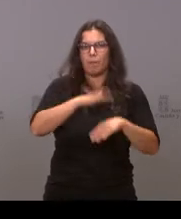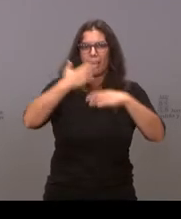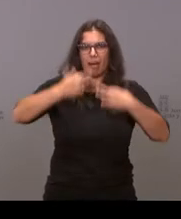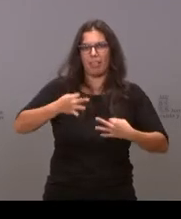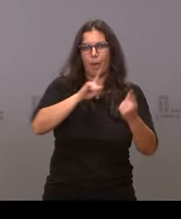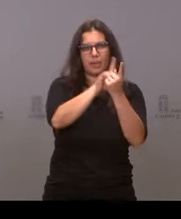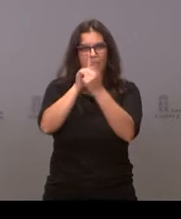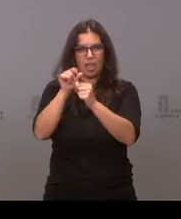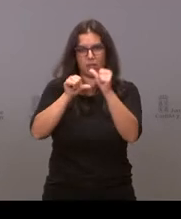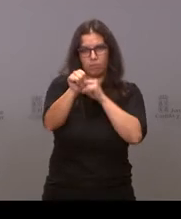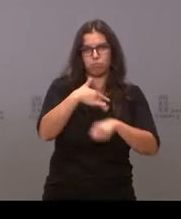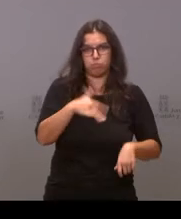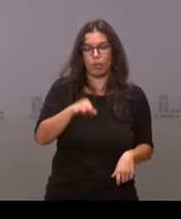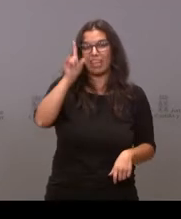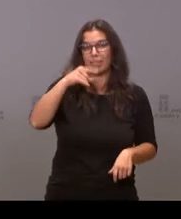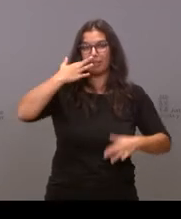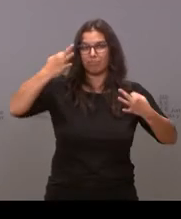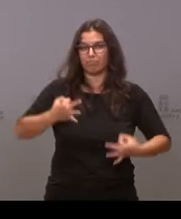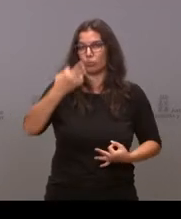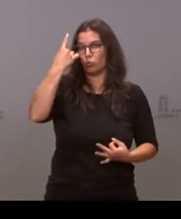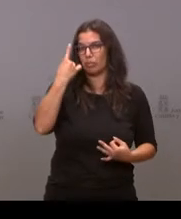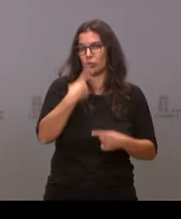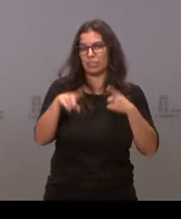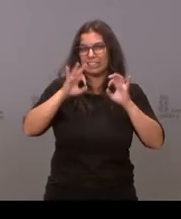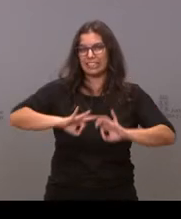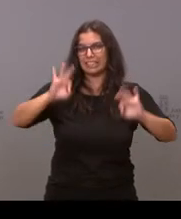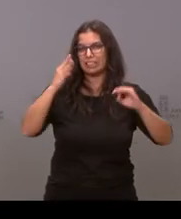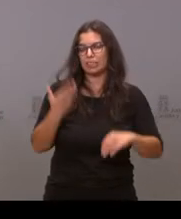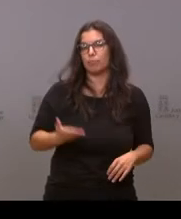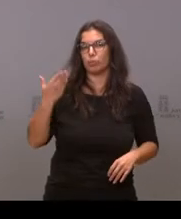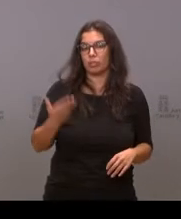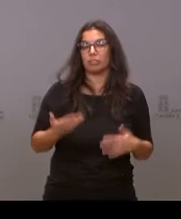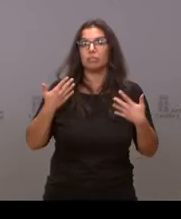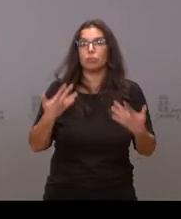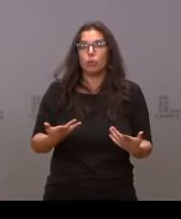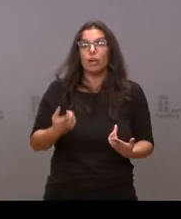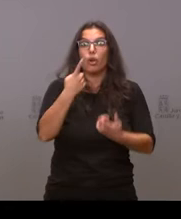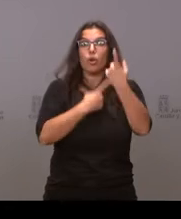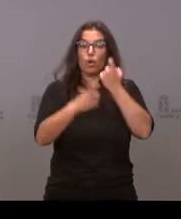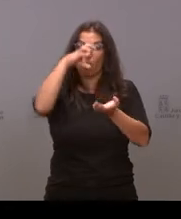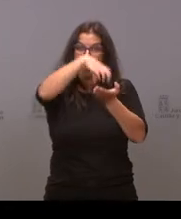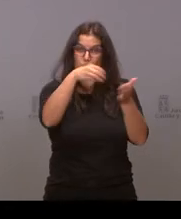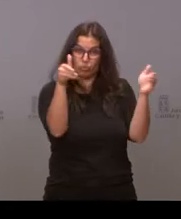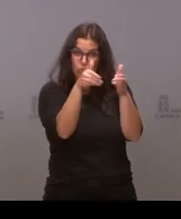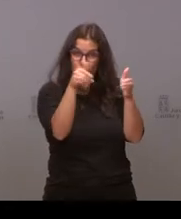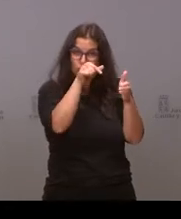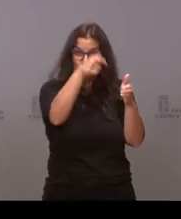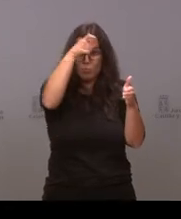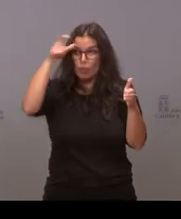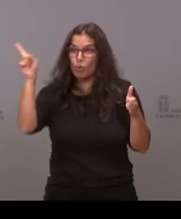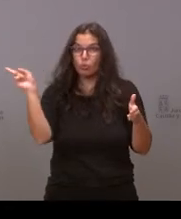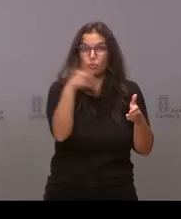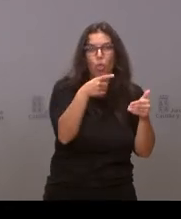algo especialmente importante mantener abiertos los consultorios en todo el mundo rural